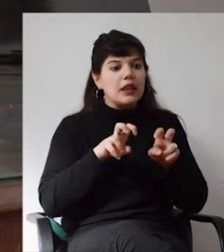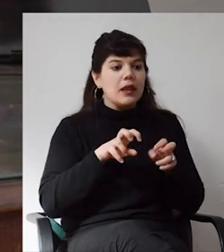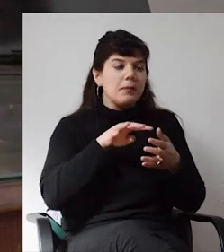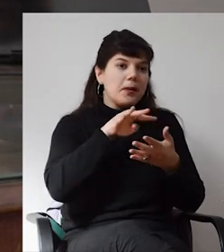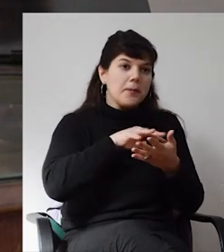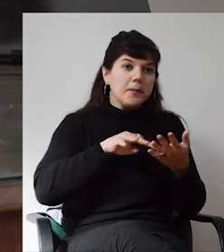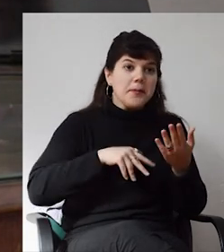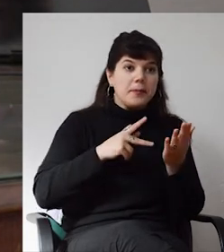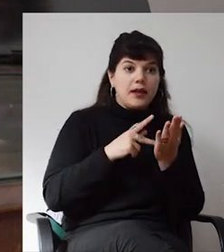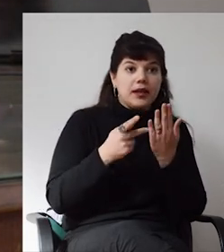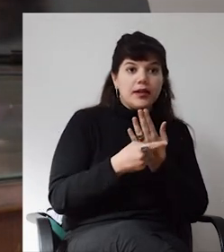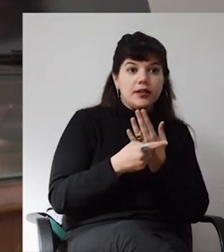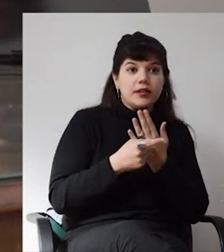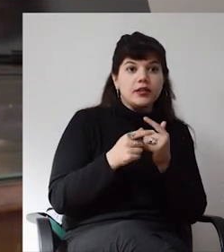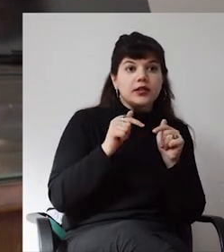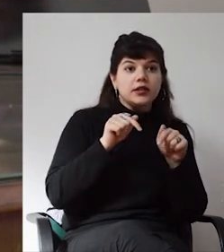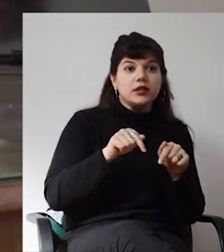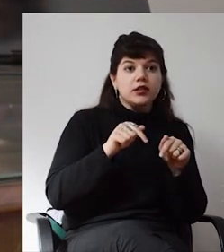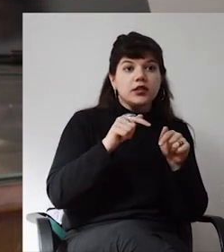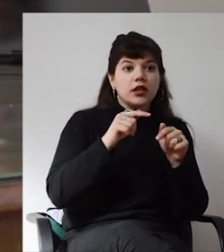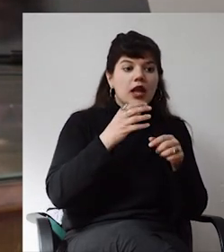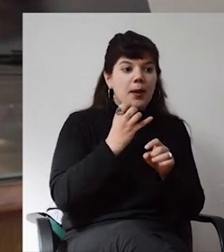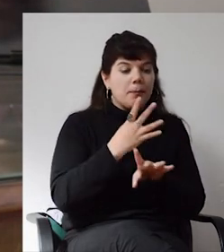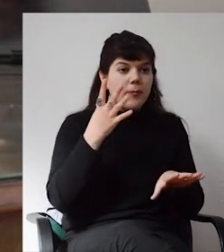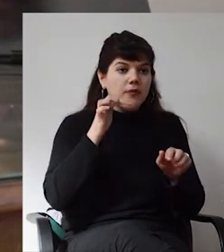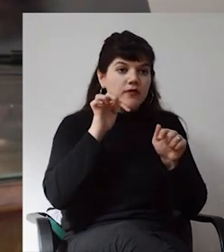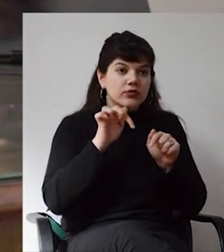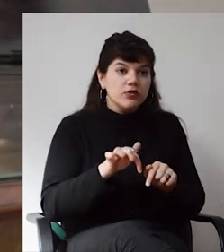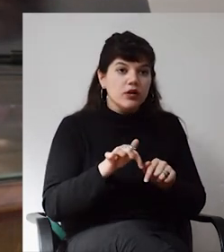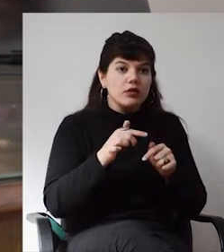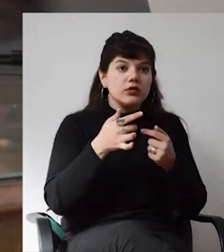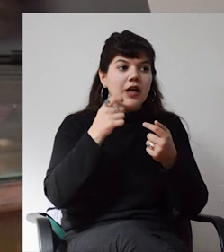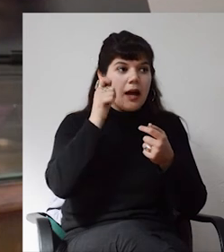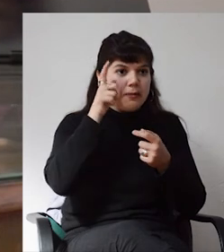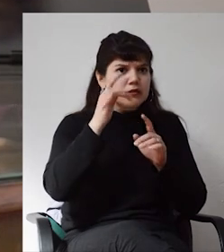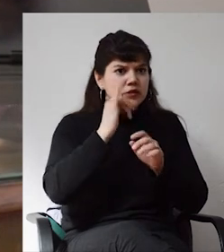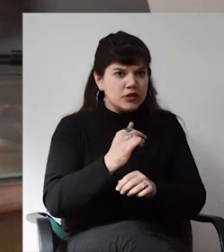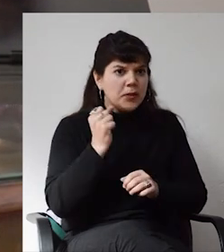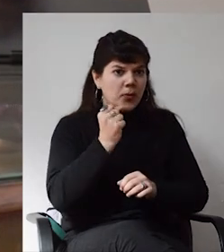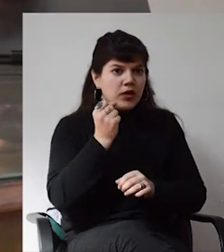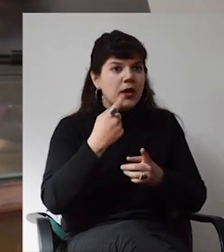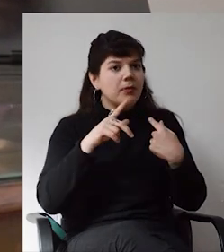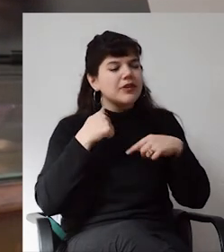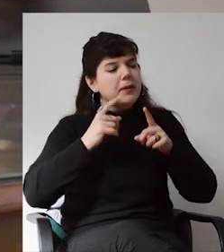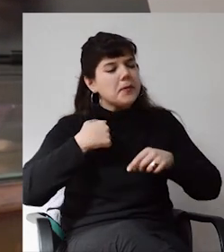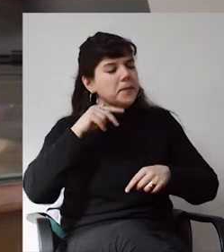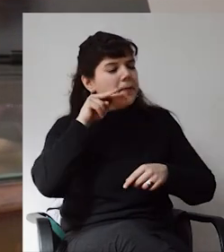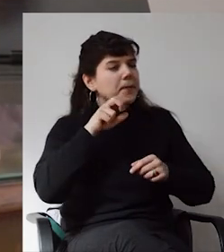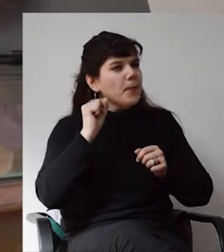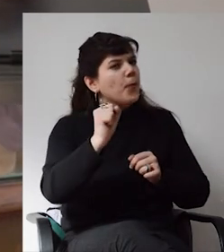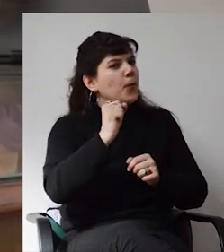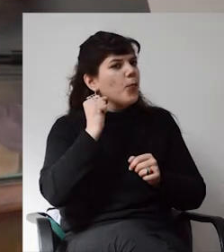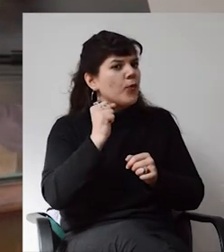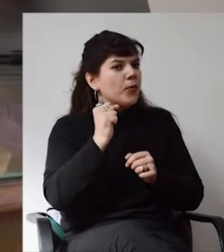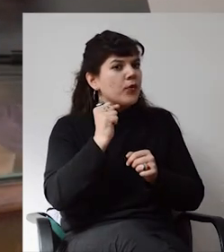de planificación, la profesionalización, la capacitación, como decía Luis, pero yo haría énfasis